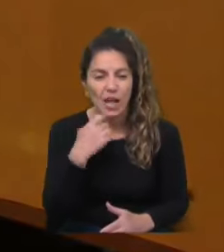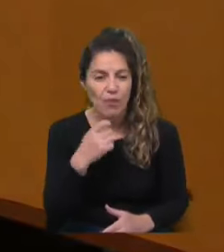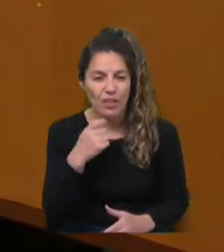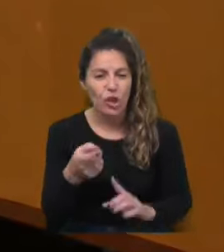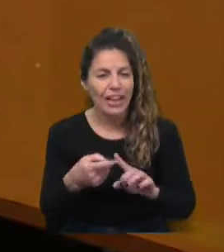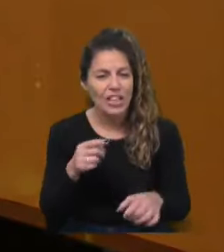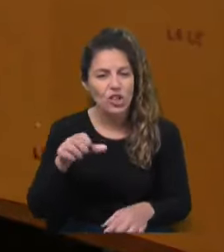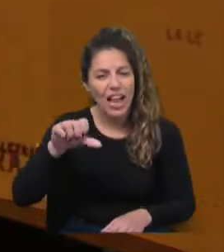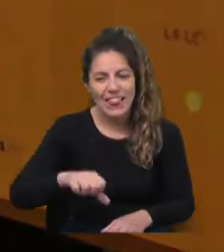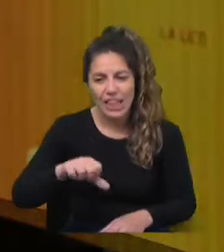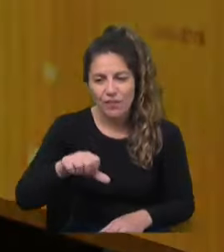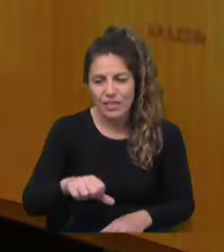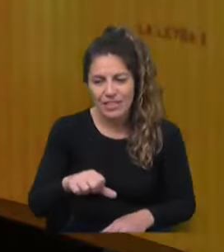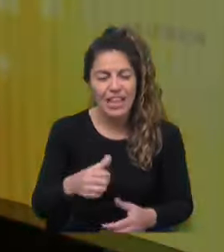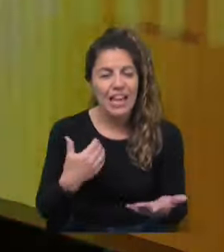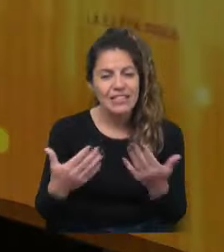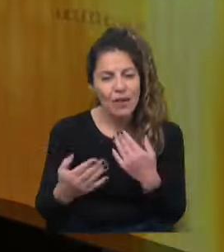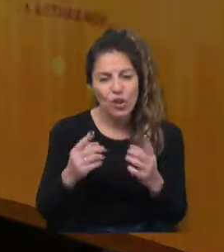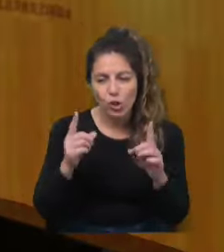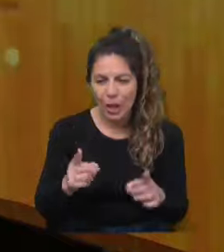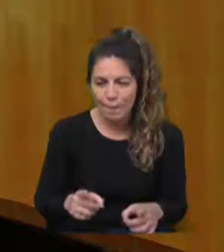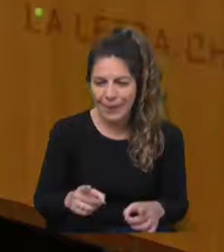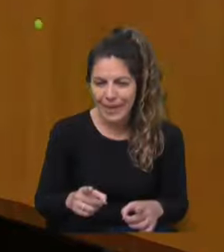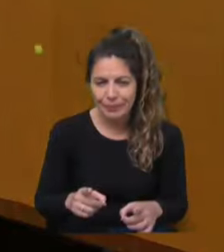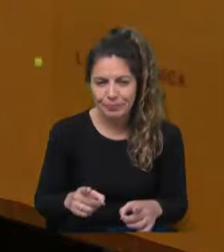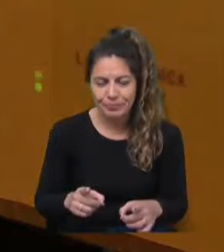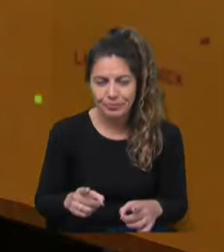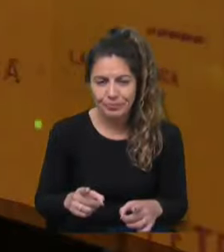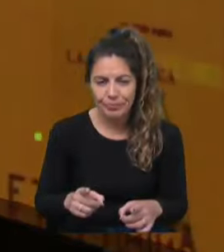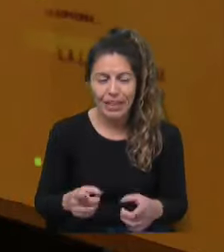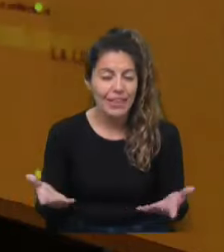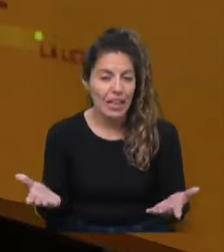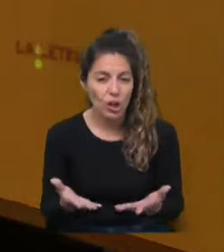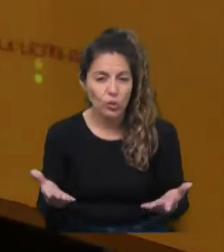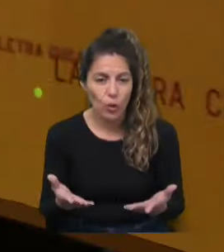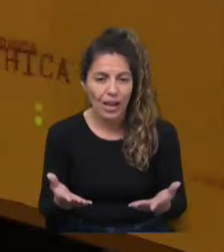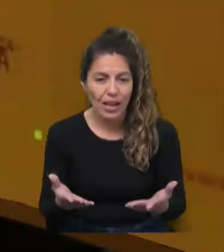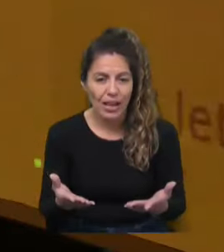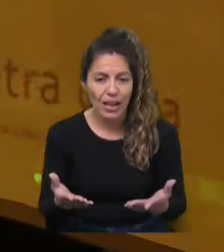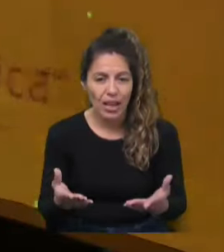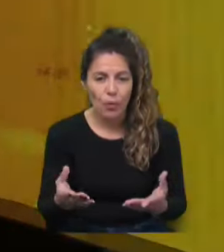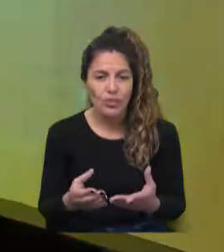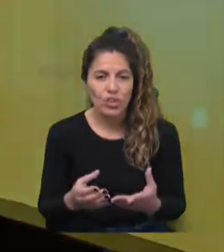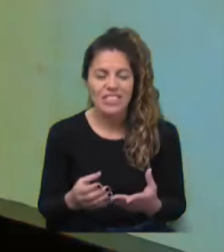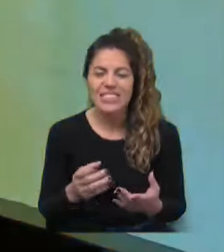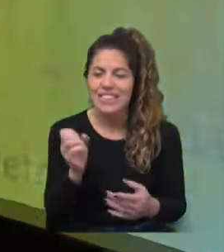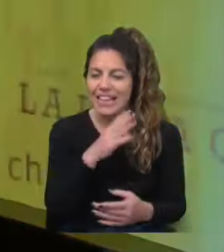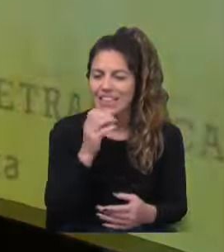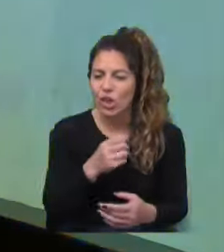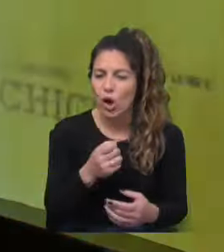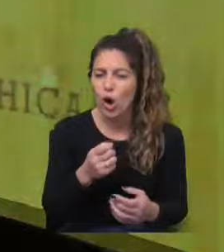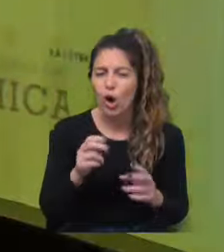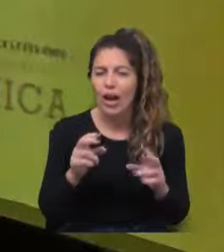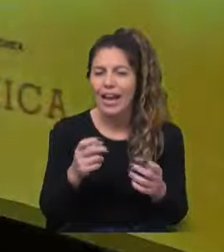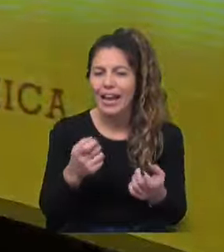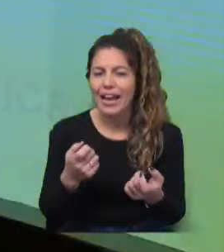cuanto al déficit. Se habló también, y desde la actual oposición se criticó, el tema de gasto en obras públicas que